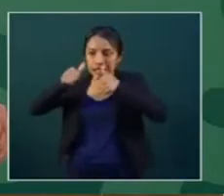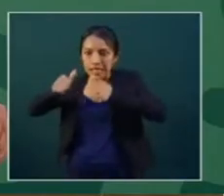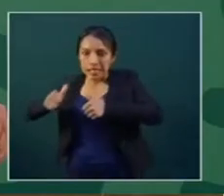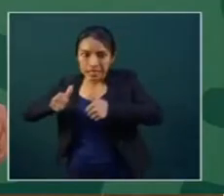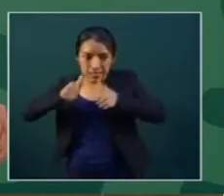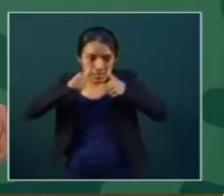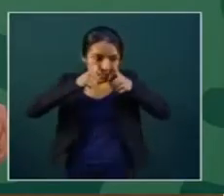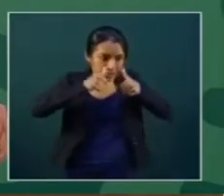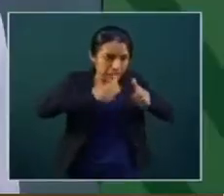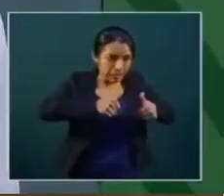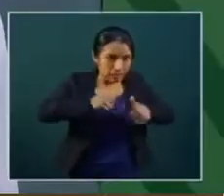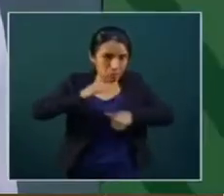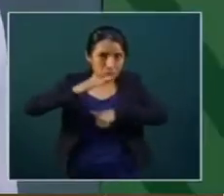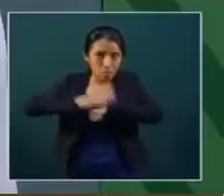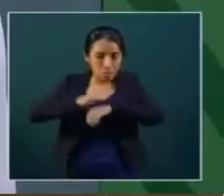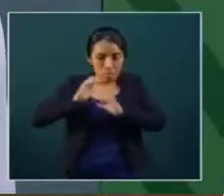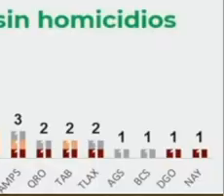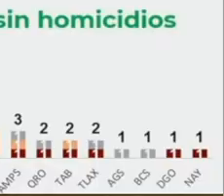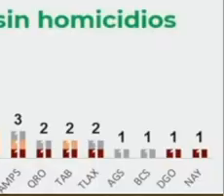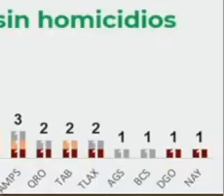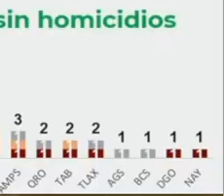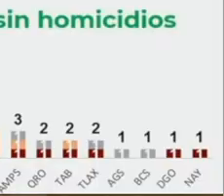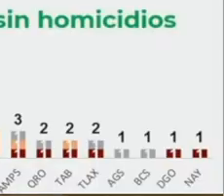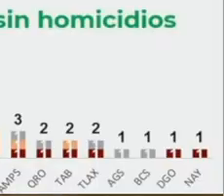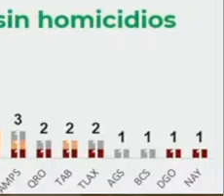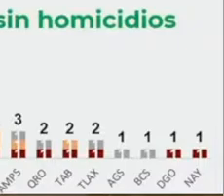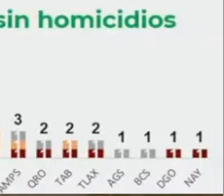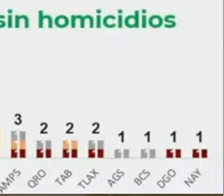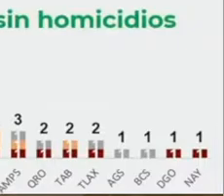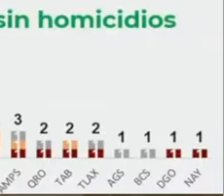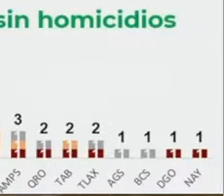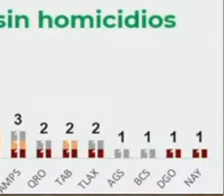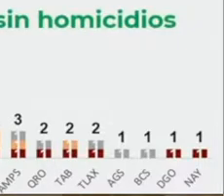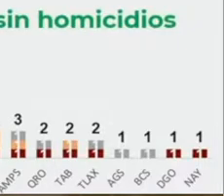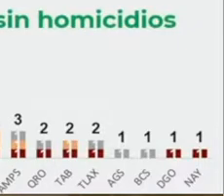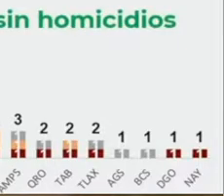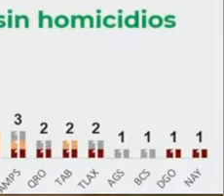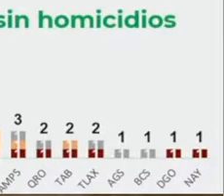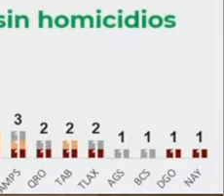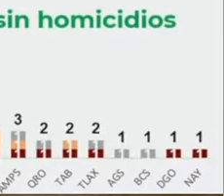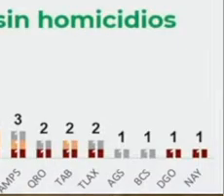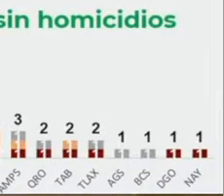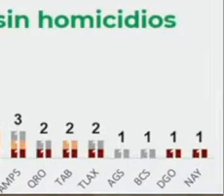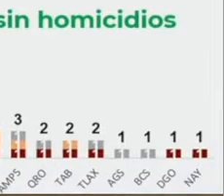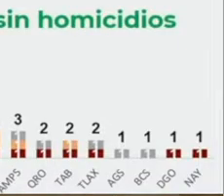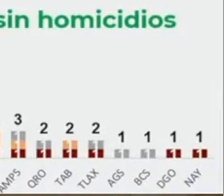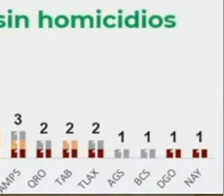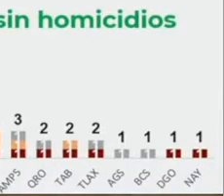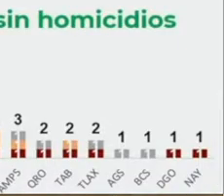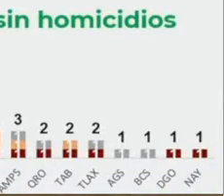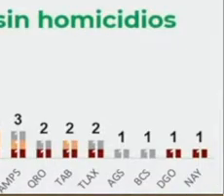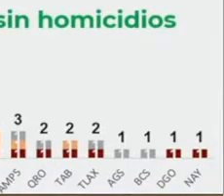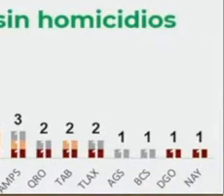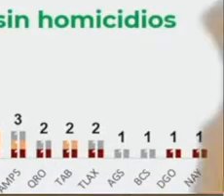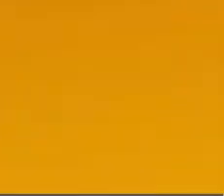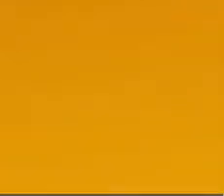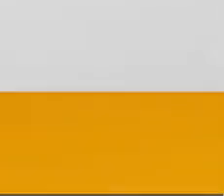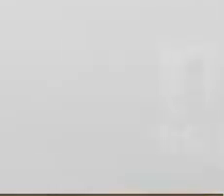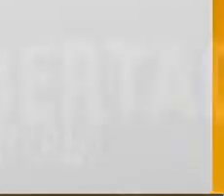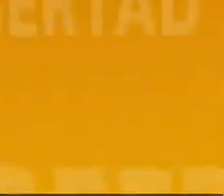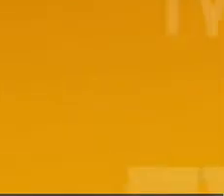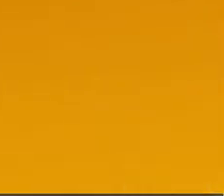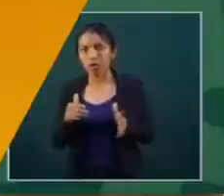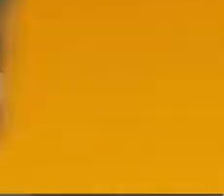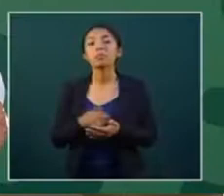los estados de Zacatecas y Sonora se ha tenido también un mayor conteo de homicidios dolosos, situación que dijo se está